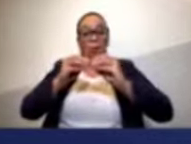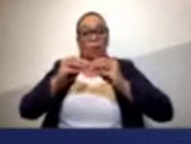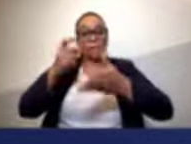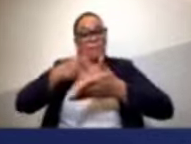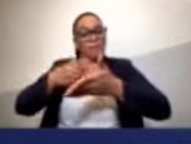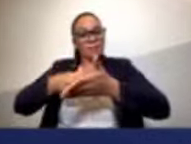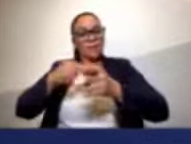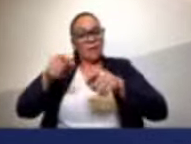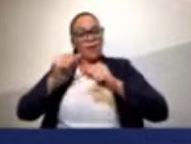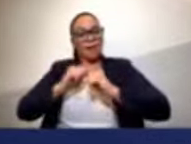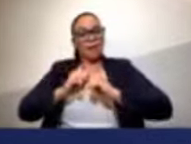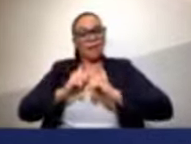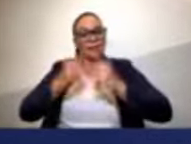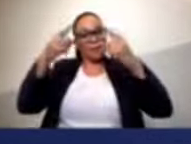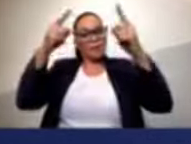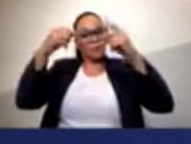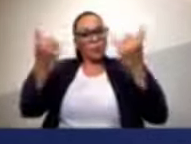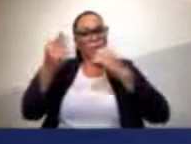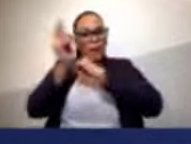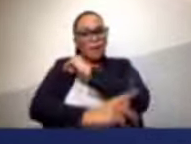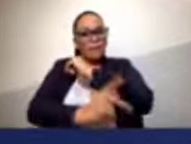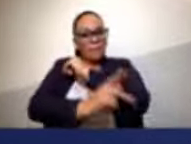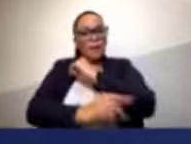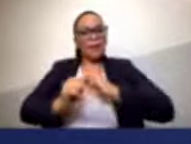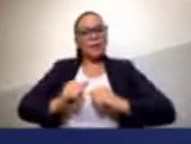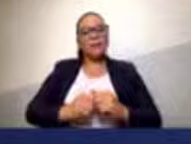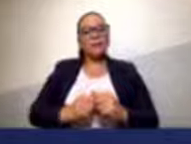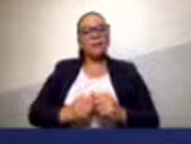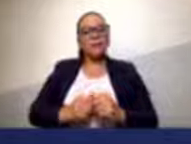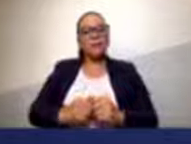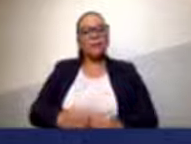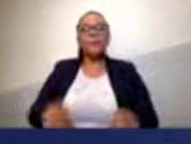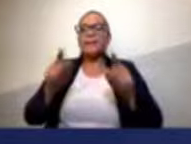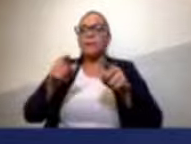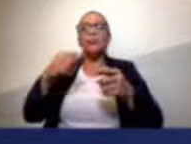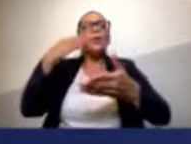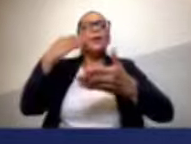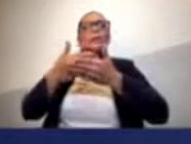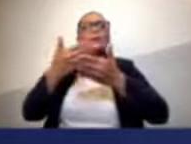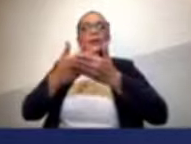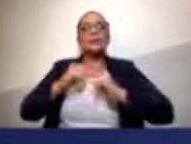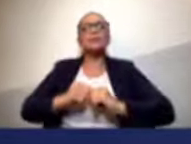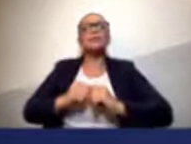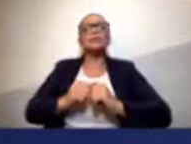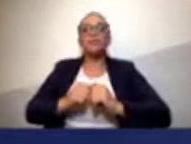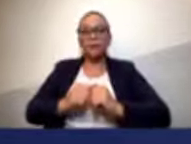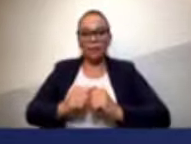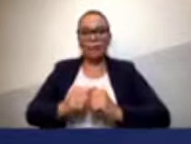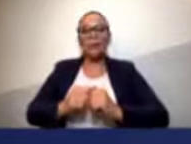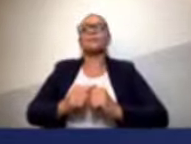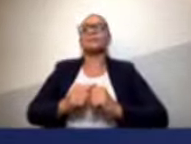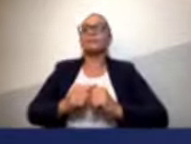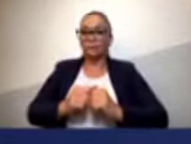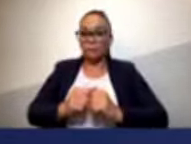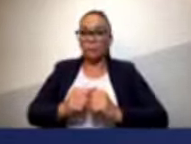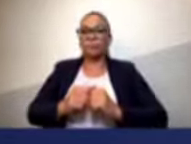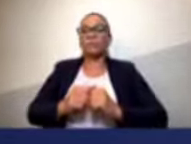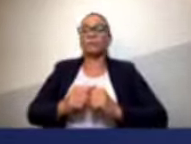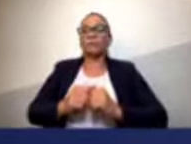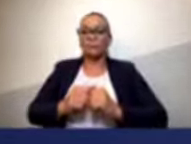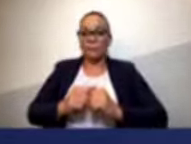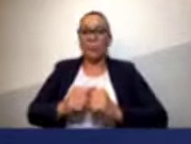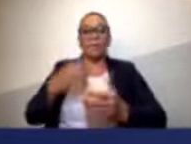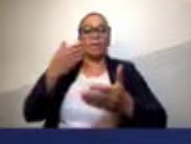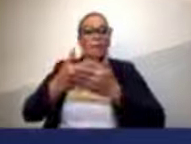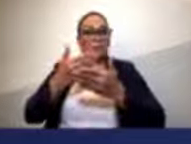que ha obtenido el país son evidencia incontroversial,